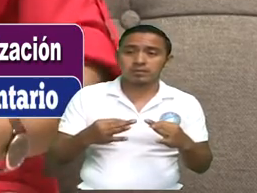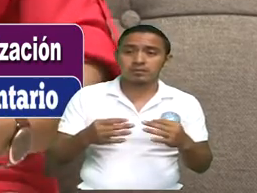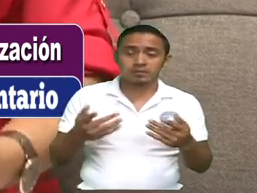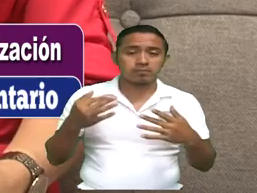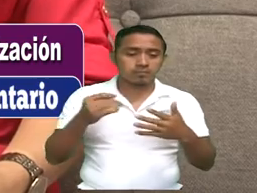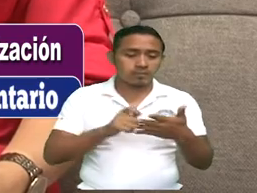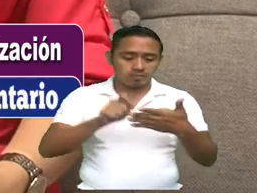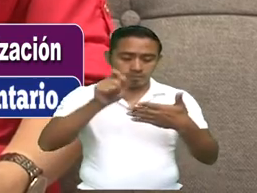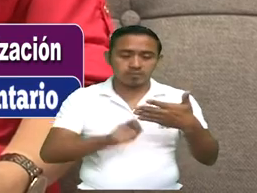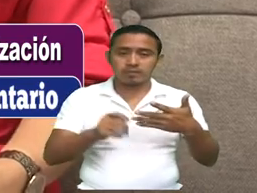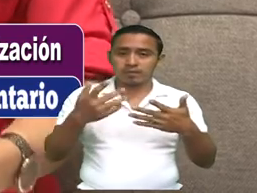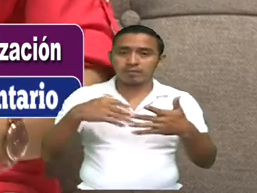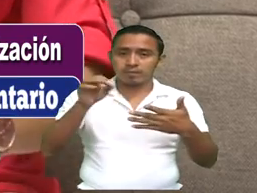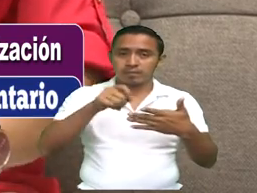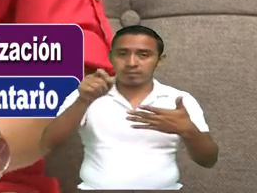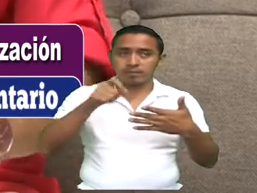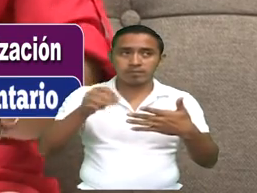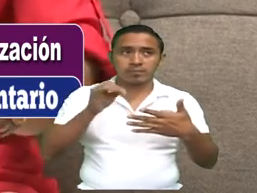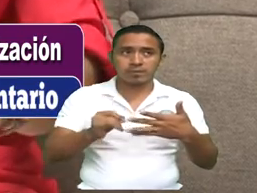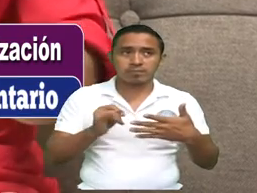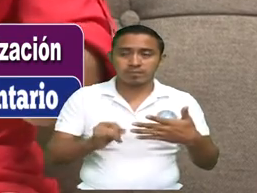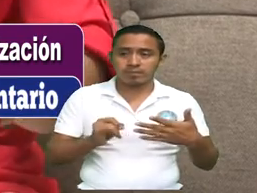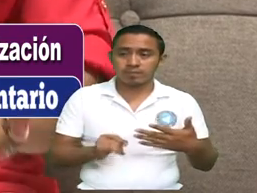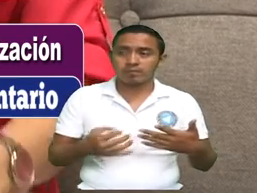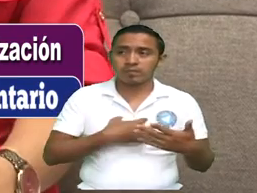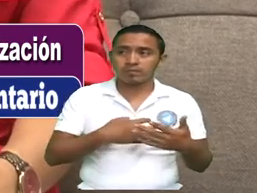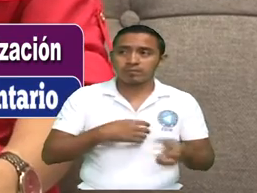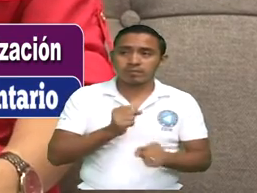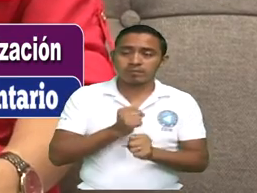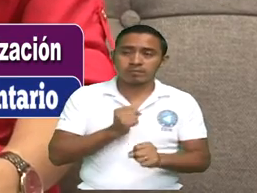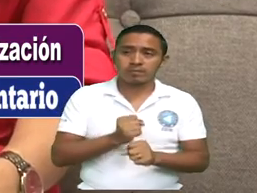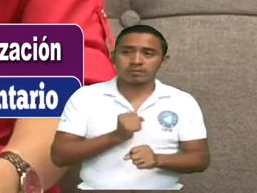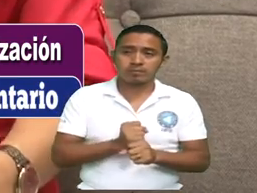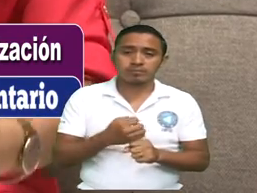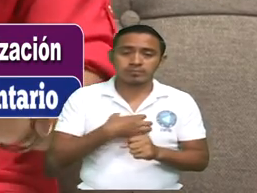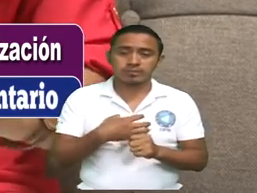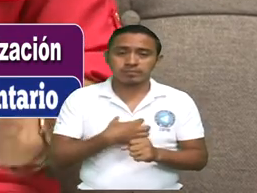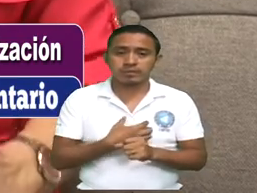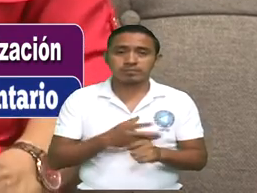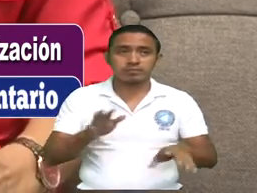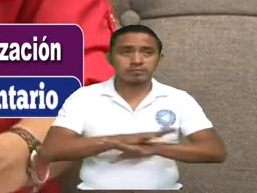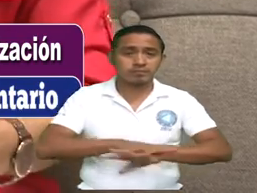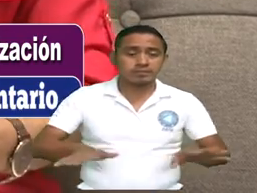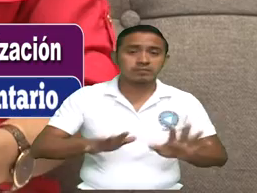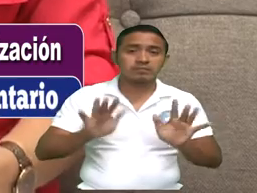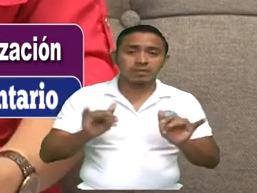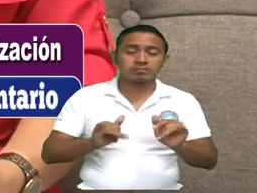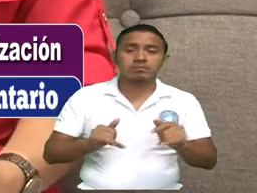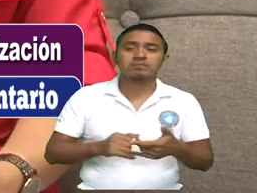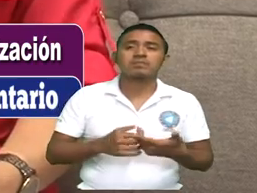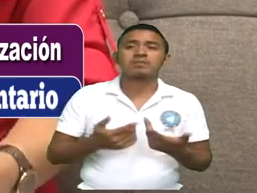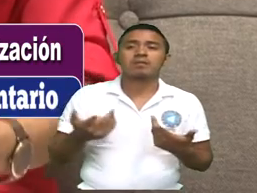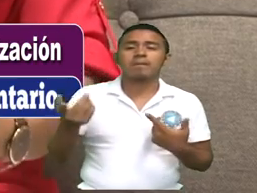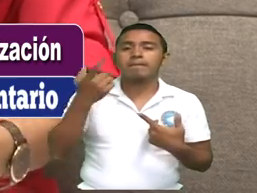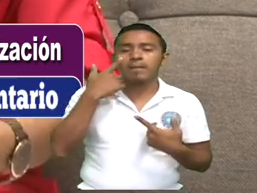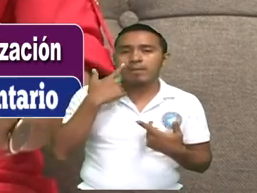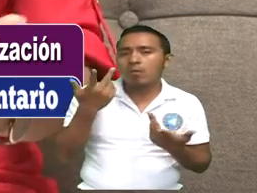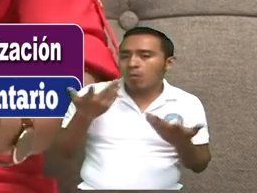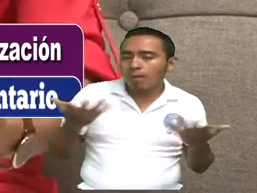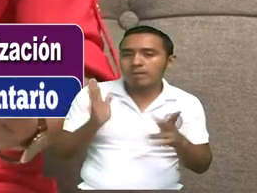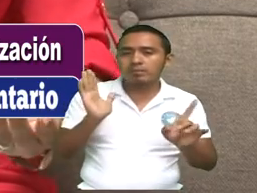determinado grado. Entonces, porque aquí nosotros trabajamos por competencias. Entonces, al final debemos de ver qué competencias